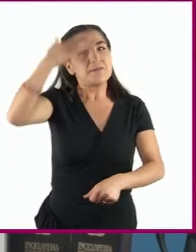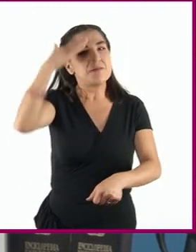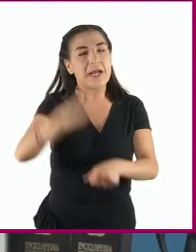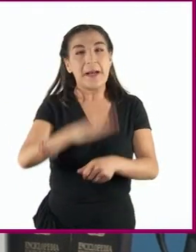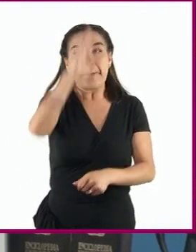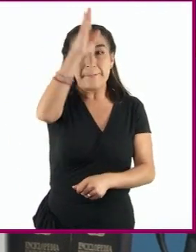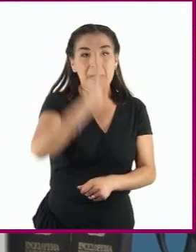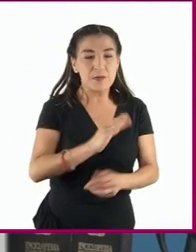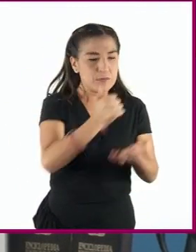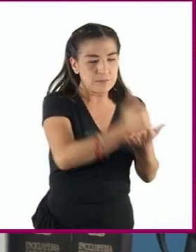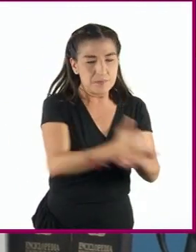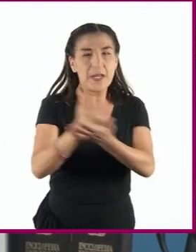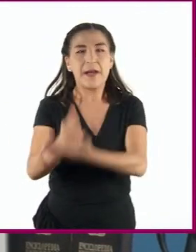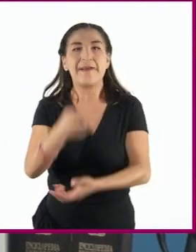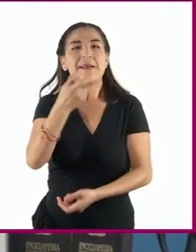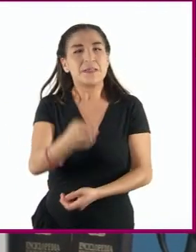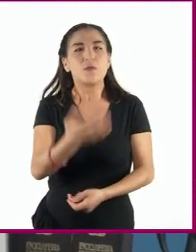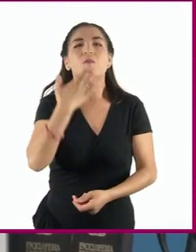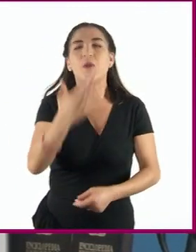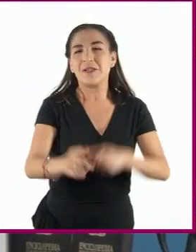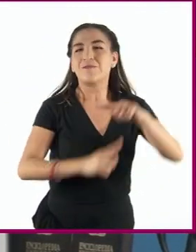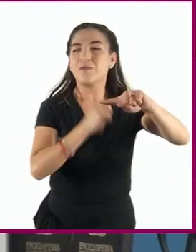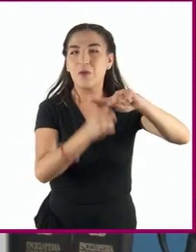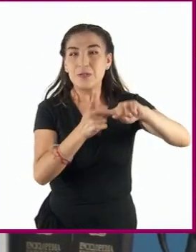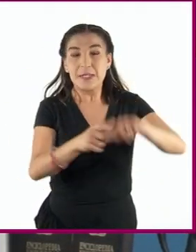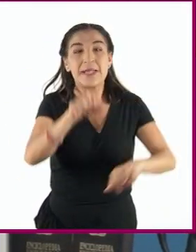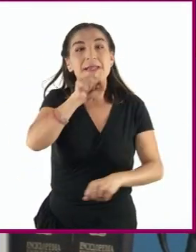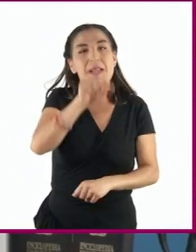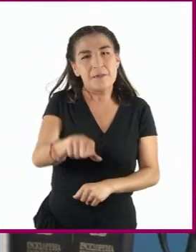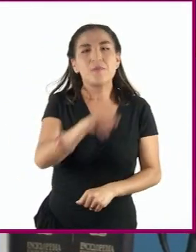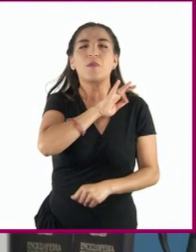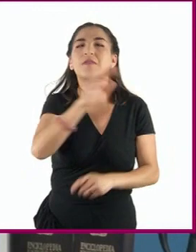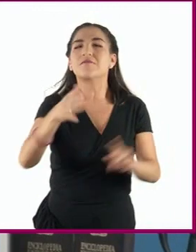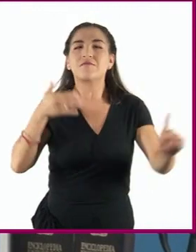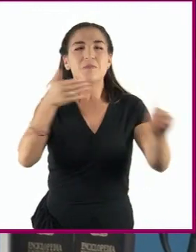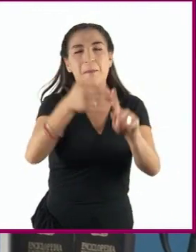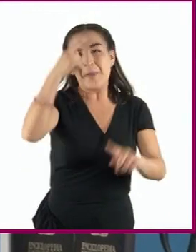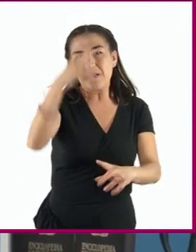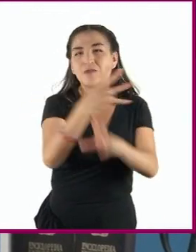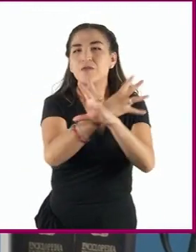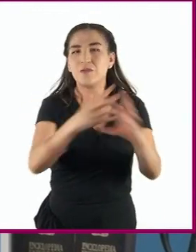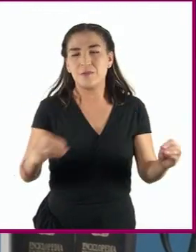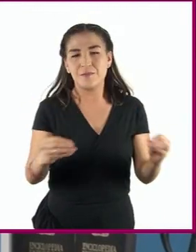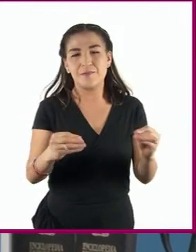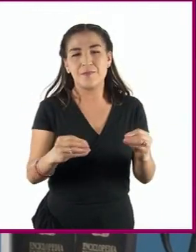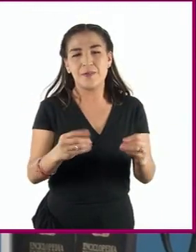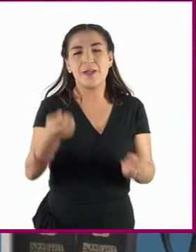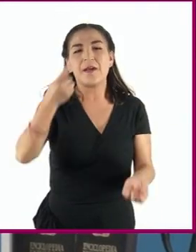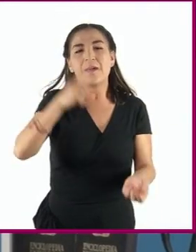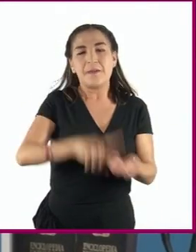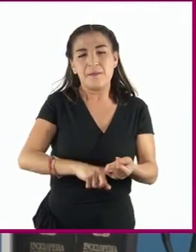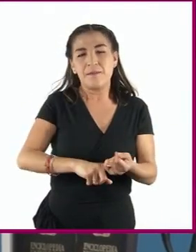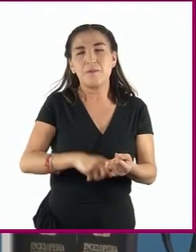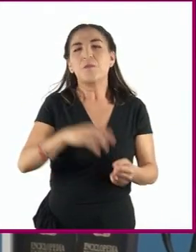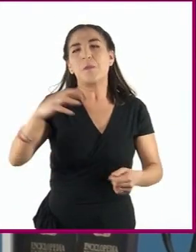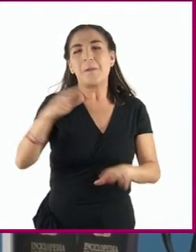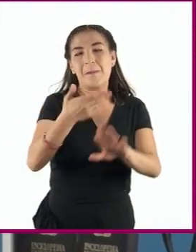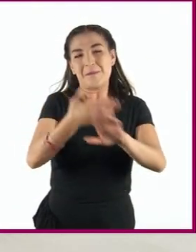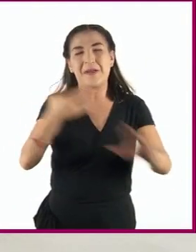que la mediación sea efectiva y de esa manera poder llegar a una resolución de un conflicto óptima.